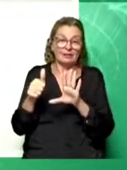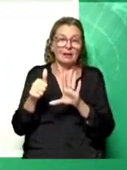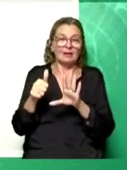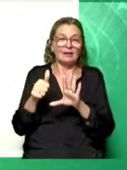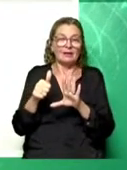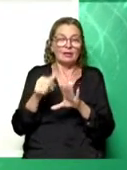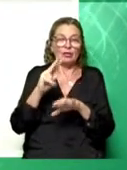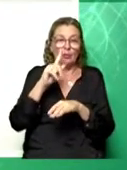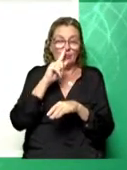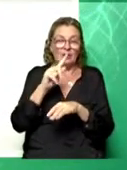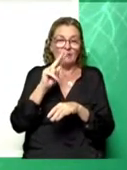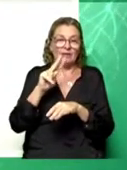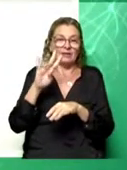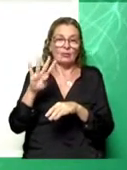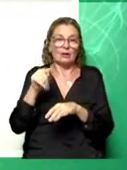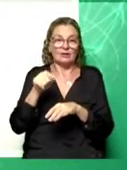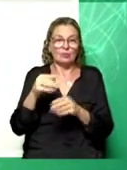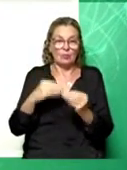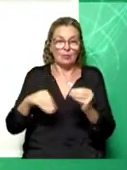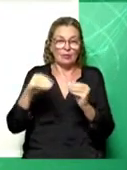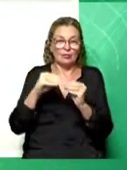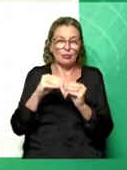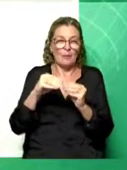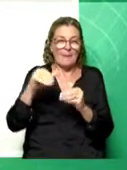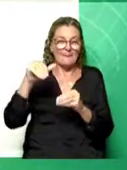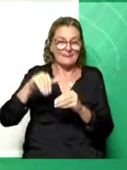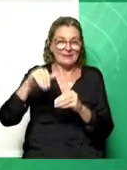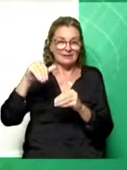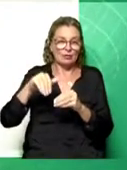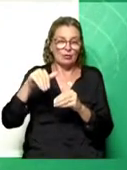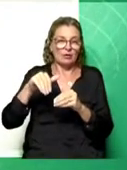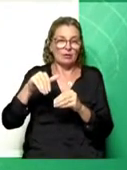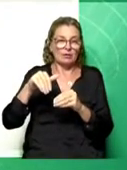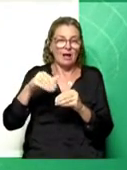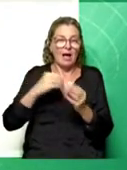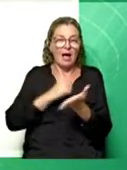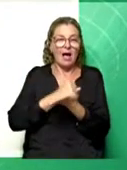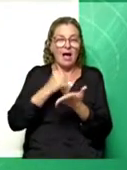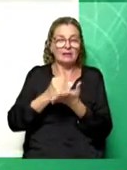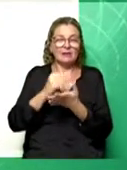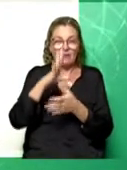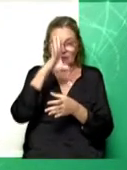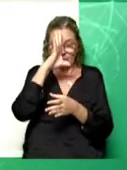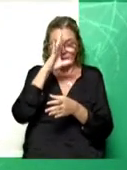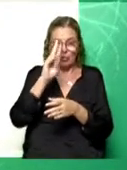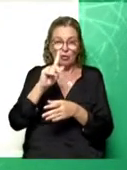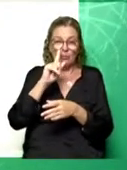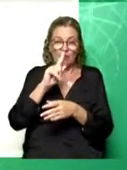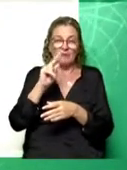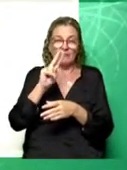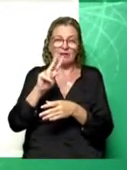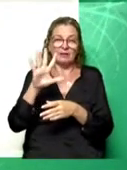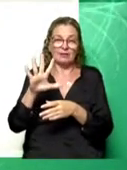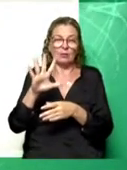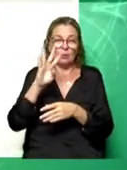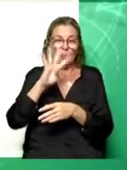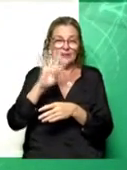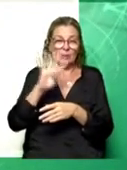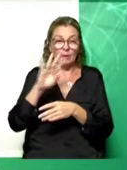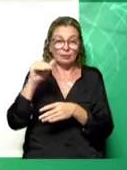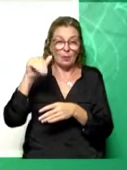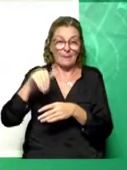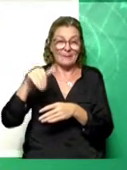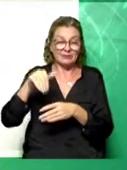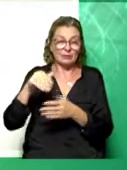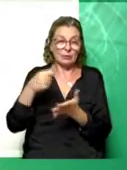2024, esto tiene una suma millonaria. Hasta febrero de 2025 estamos hablando de aproximadamente 44 millones de